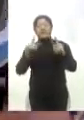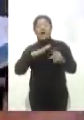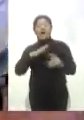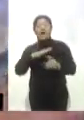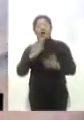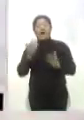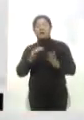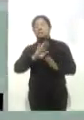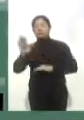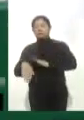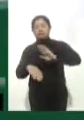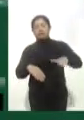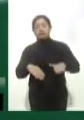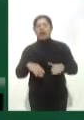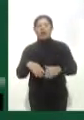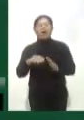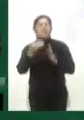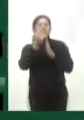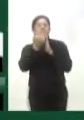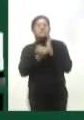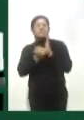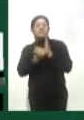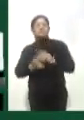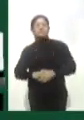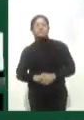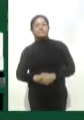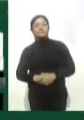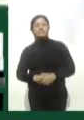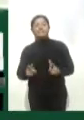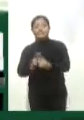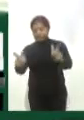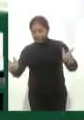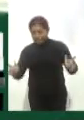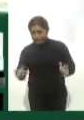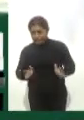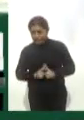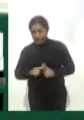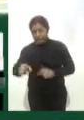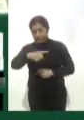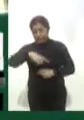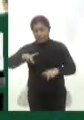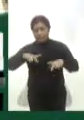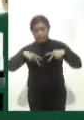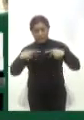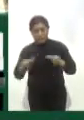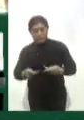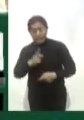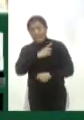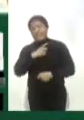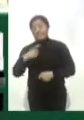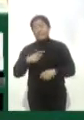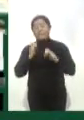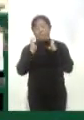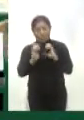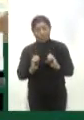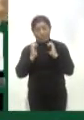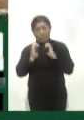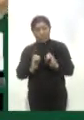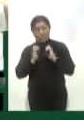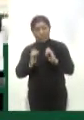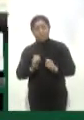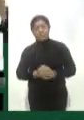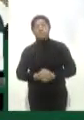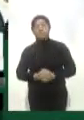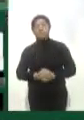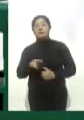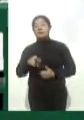defunciones por el virus. A los grupos de riesgo tenemos que ir a buscarlos específicamente y protegerlos. Es lo único